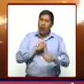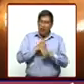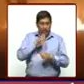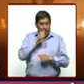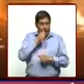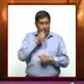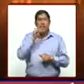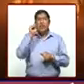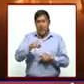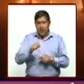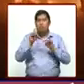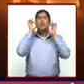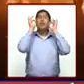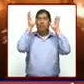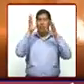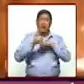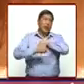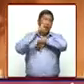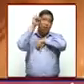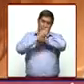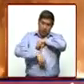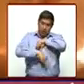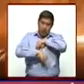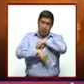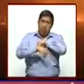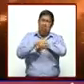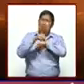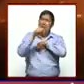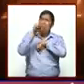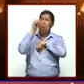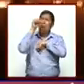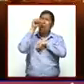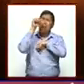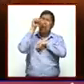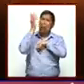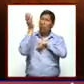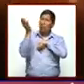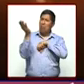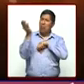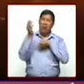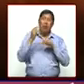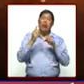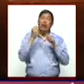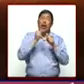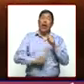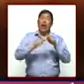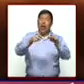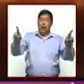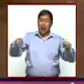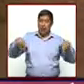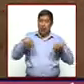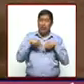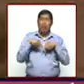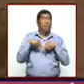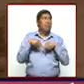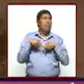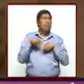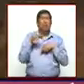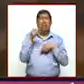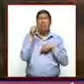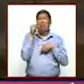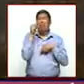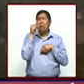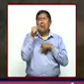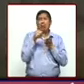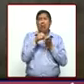Es increíble y hay unas sanciones que son realmente irrisorias. Es una barbaridad porque por hectárea tienen que pagar casi nada, ¿no es